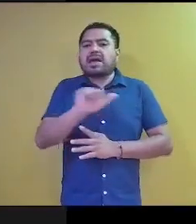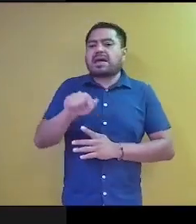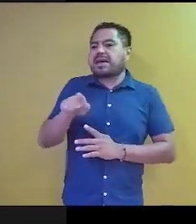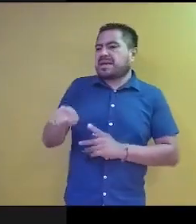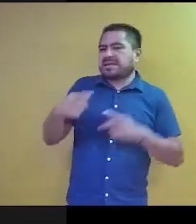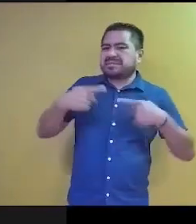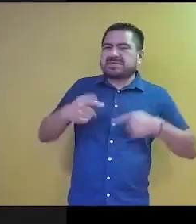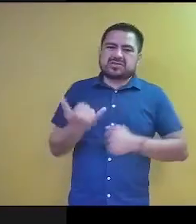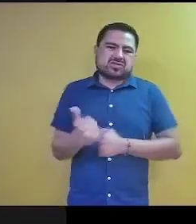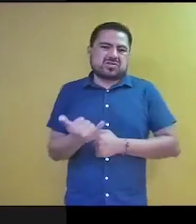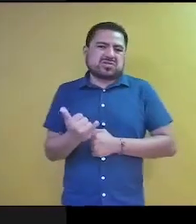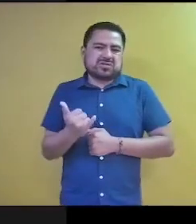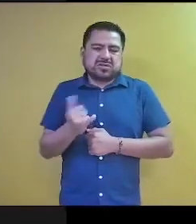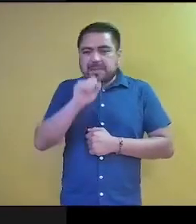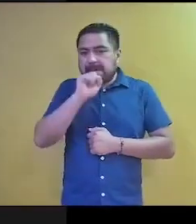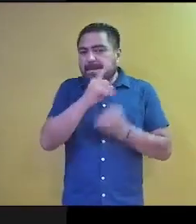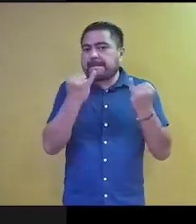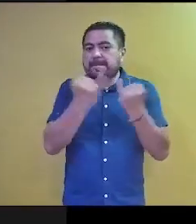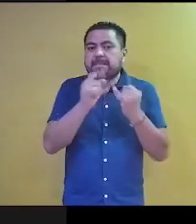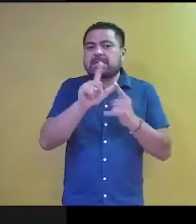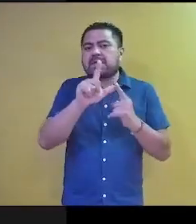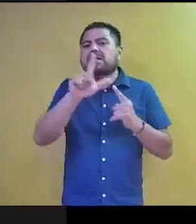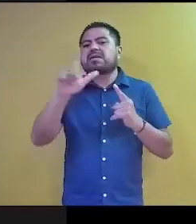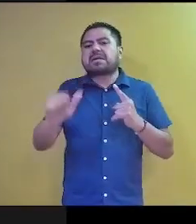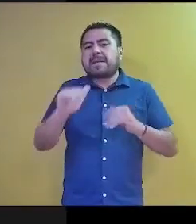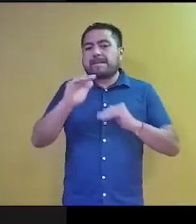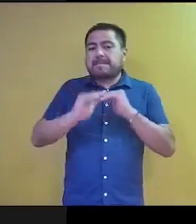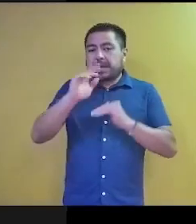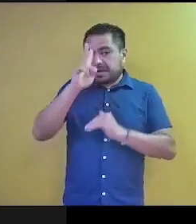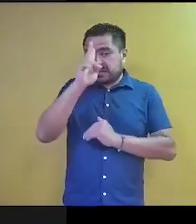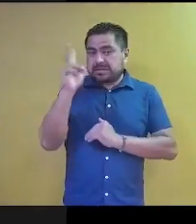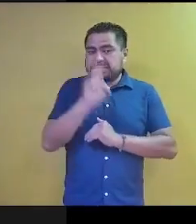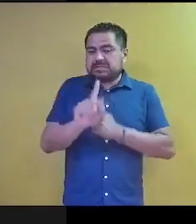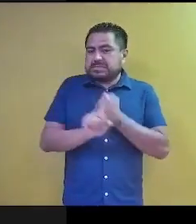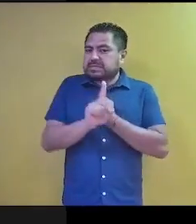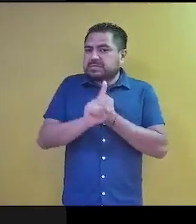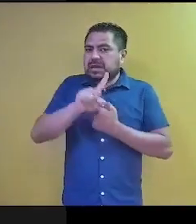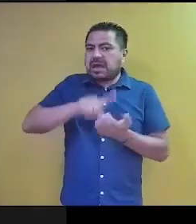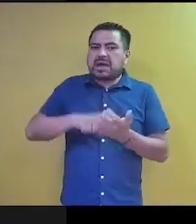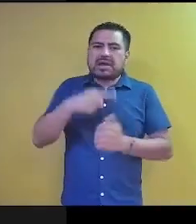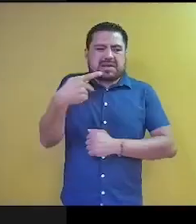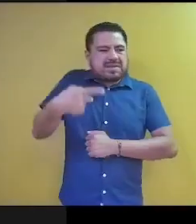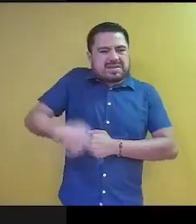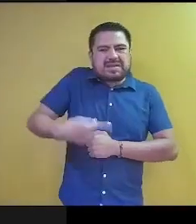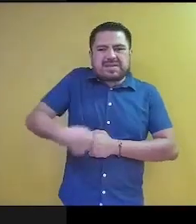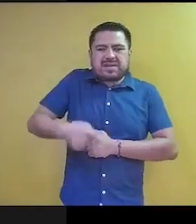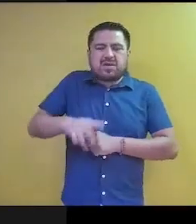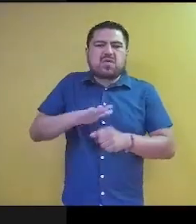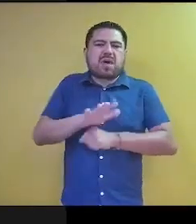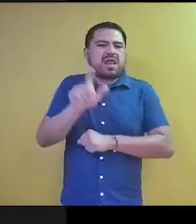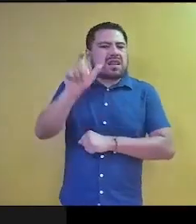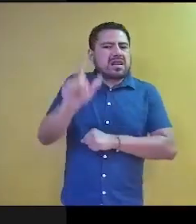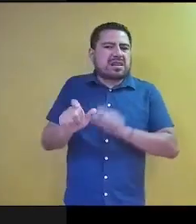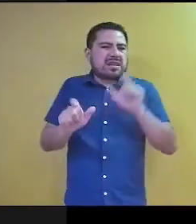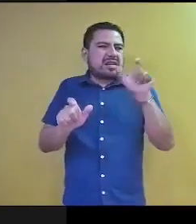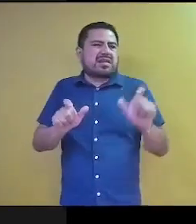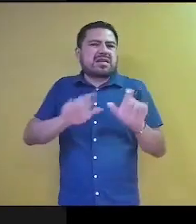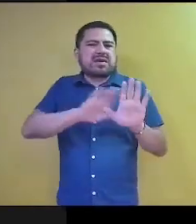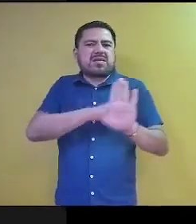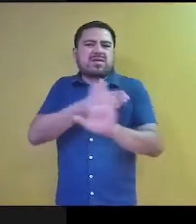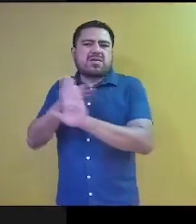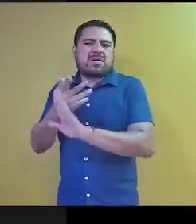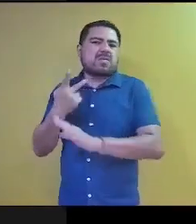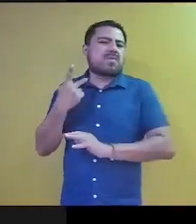denunciante. Hechos que al concatenarse genera un alto grado convictivo en este órgano jurisdiccional de las conductas generadoras de violencia